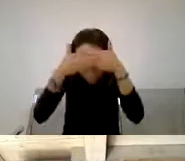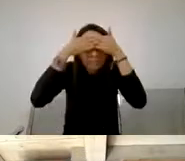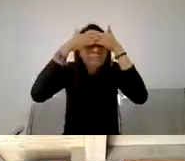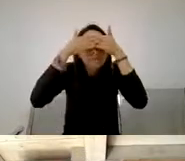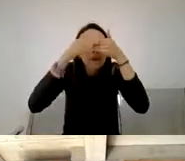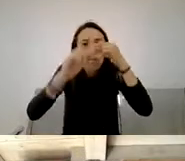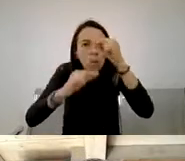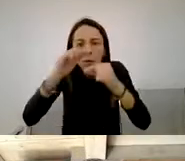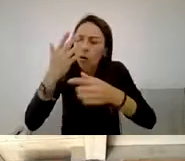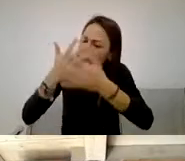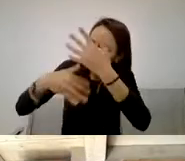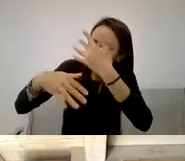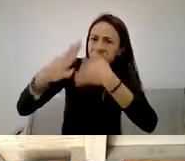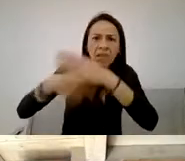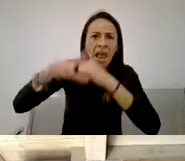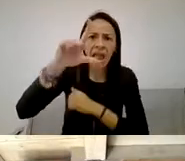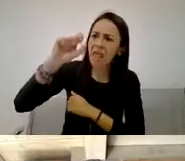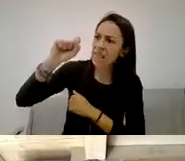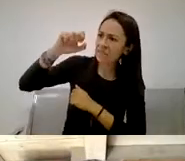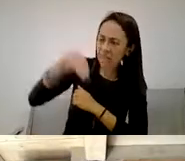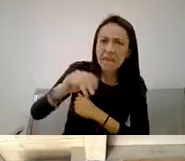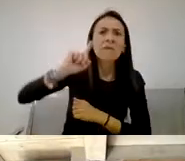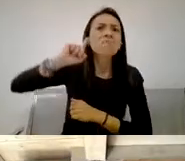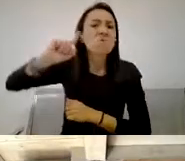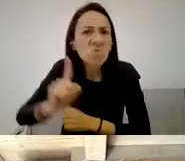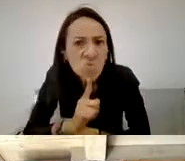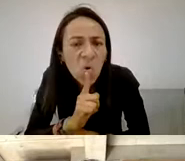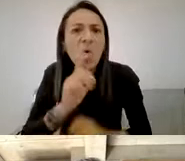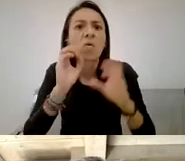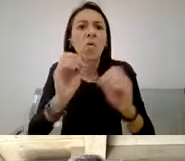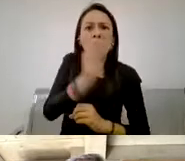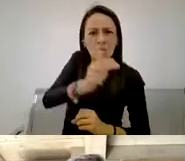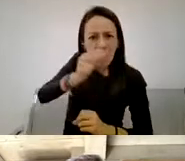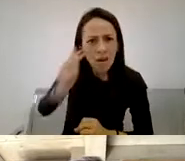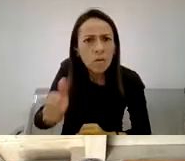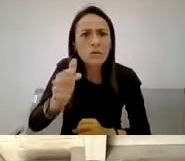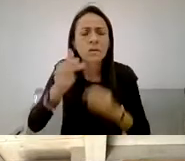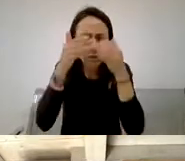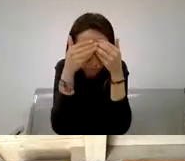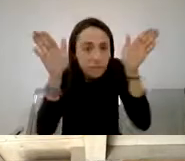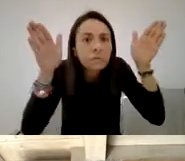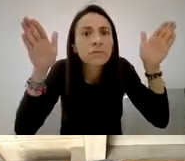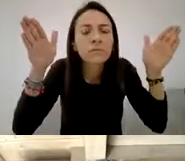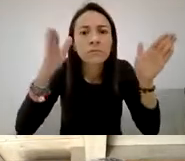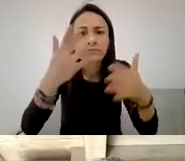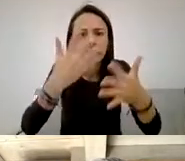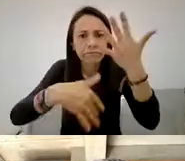el mundo, un niño sordo con hipoacusia, su vida cambia radicalmente. Ese